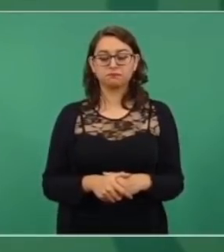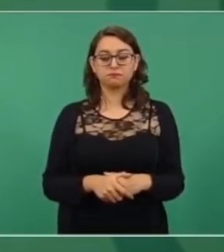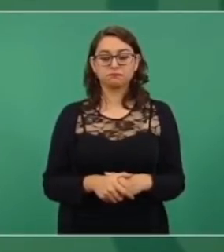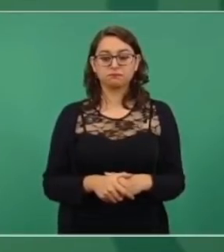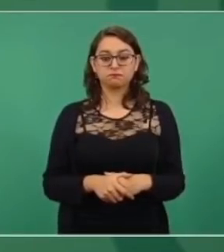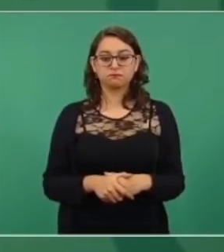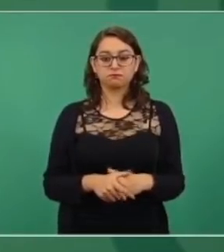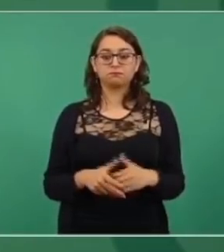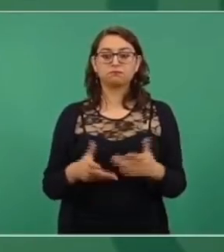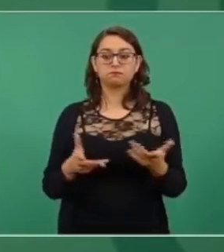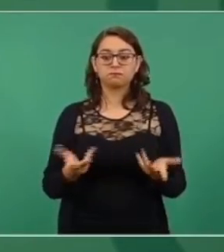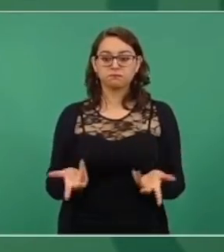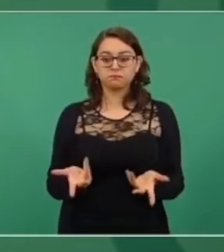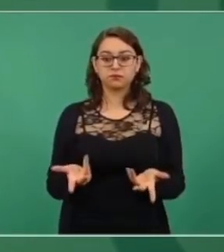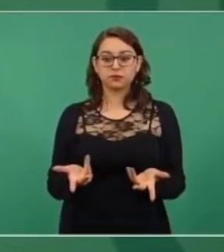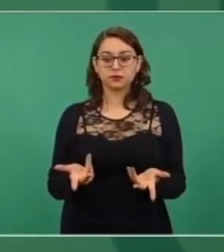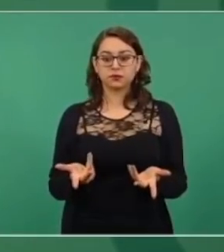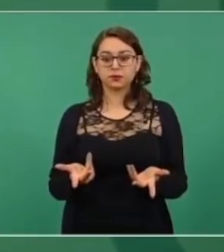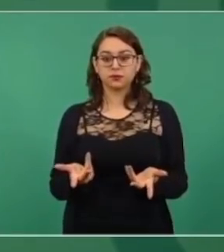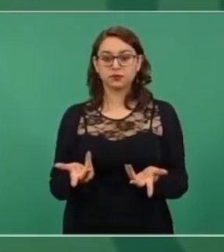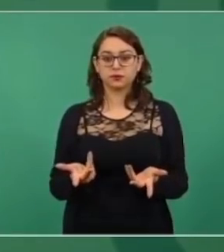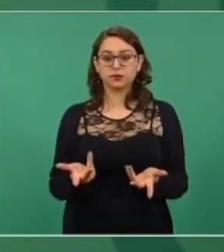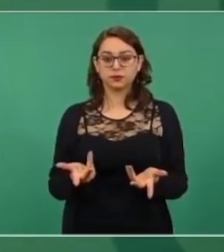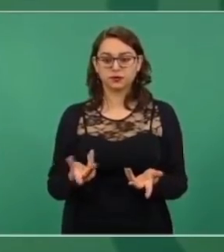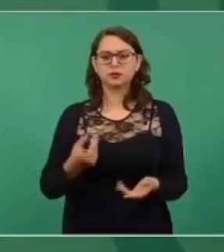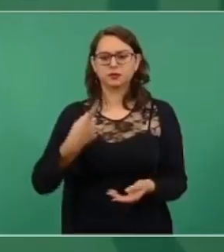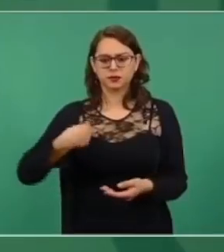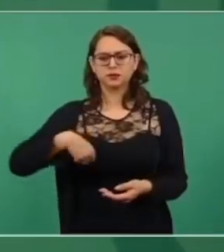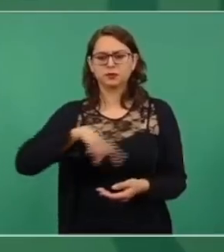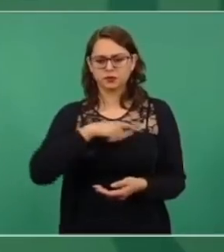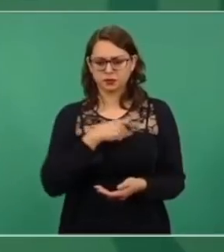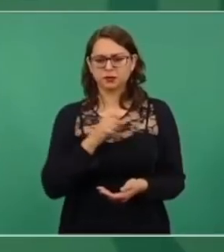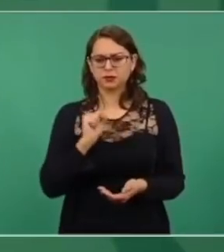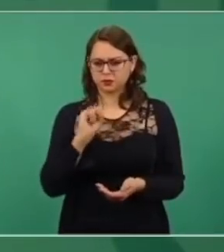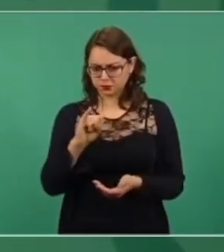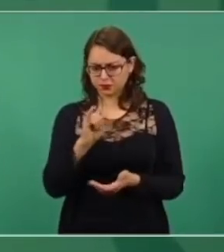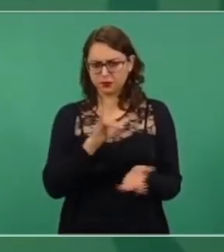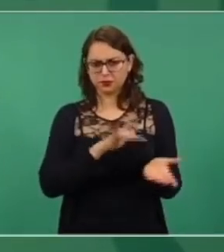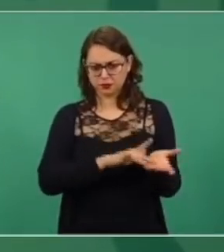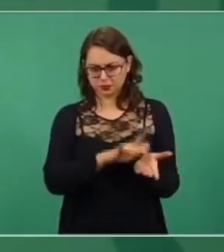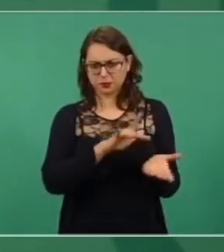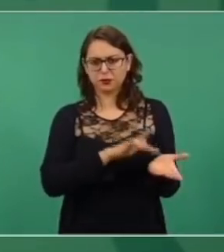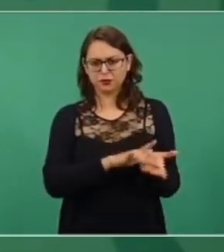y vamos a apoyar